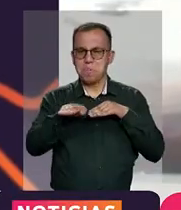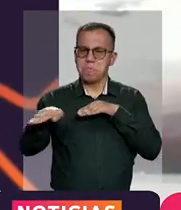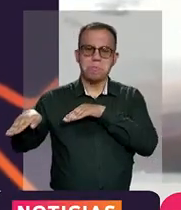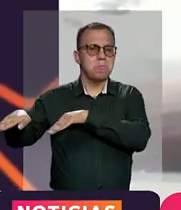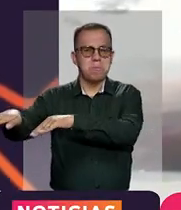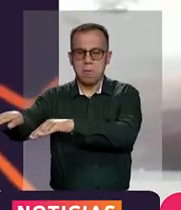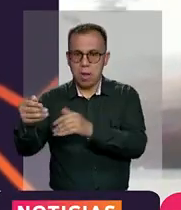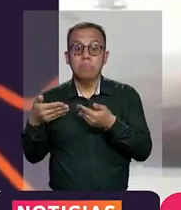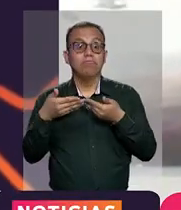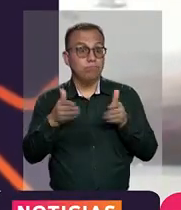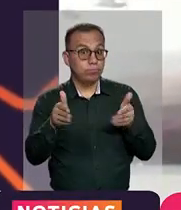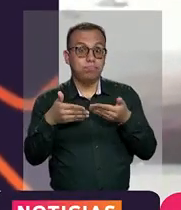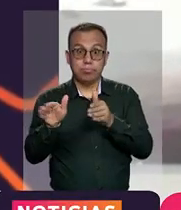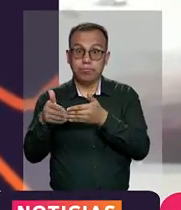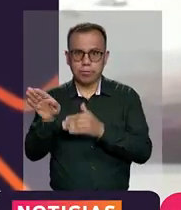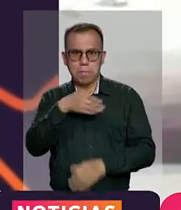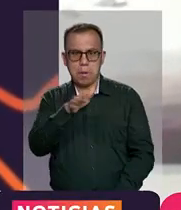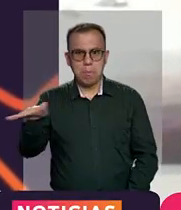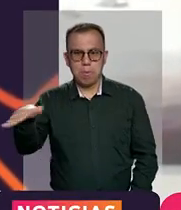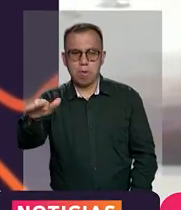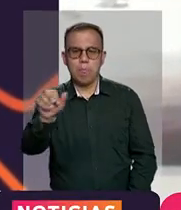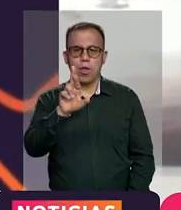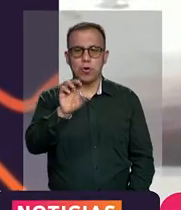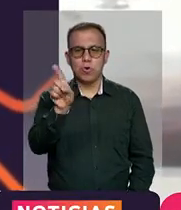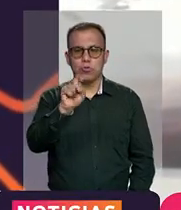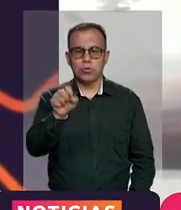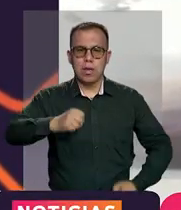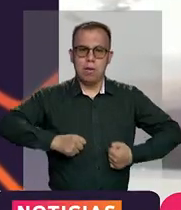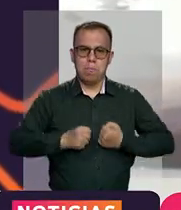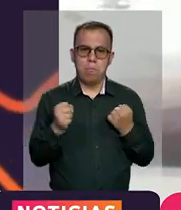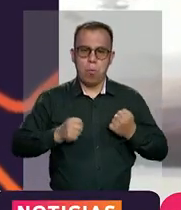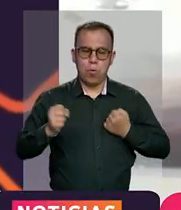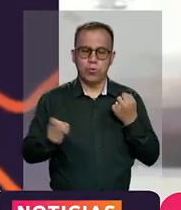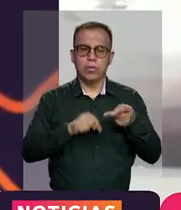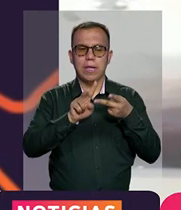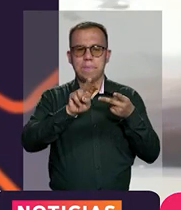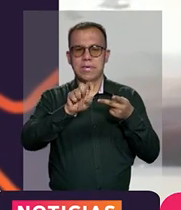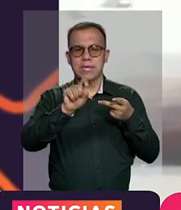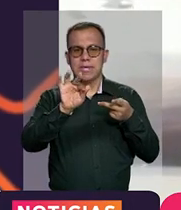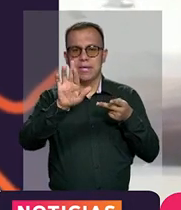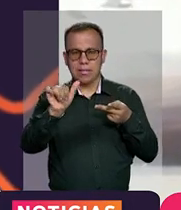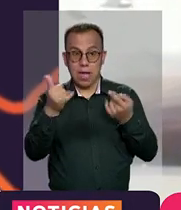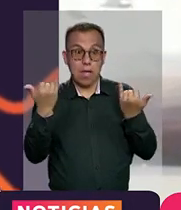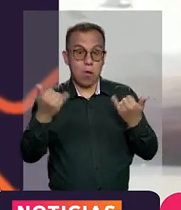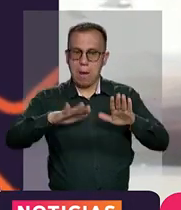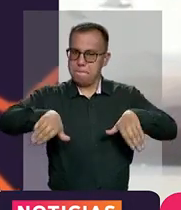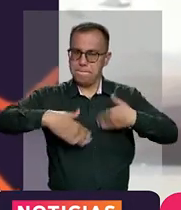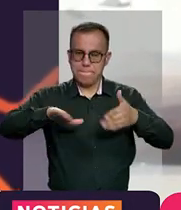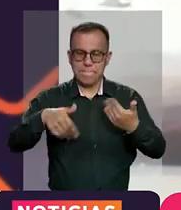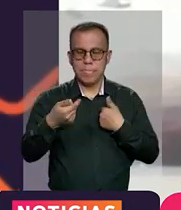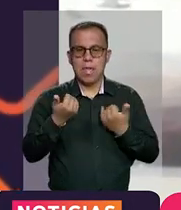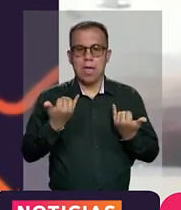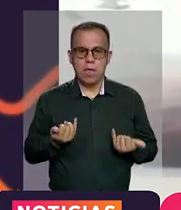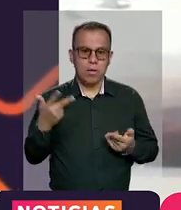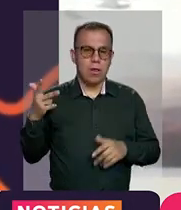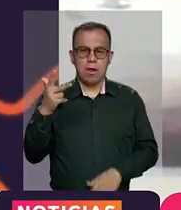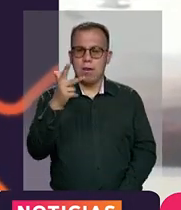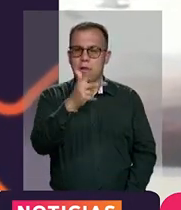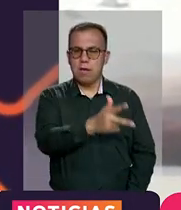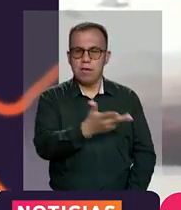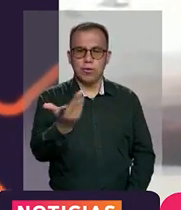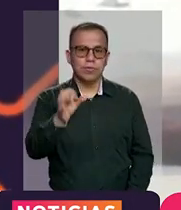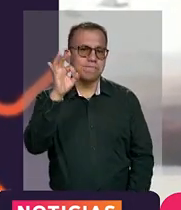de habilitar la vía al Rosal, Bogotá-Villeta, y también está despejada en este momento la vía